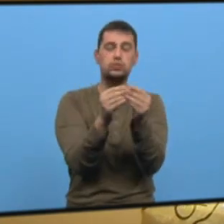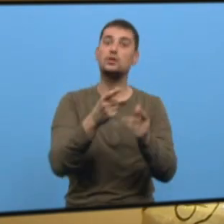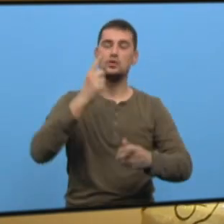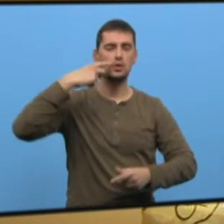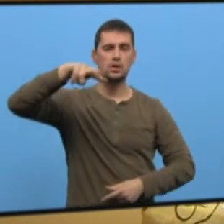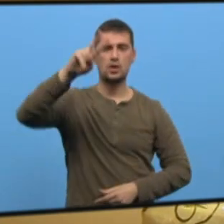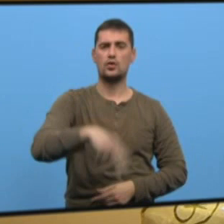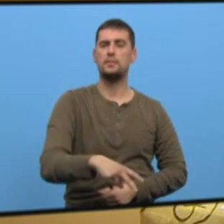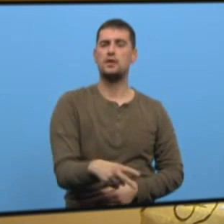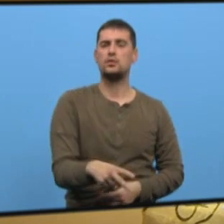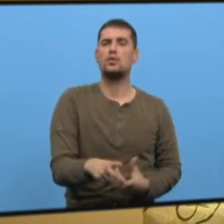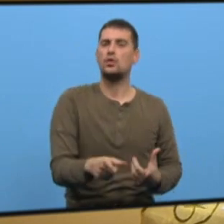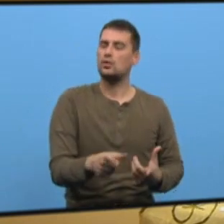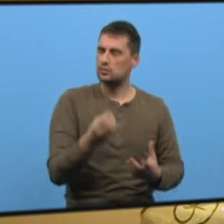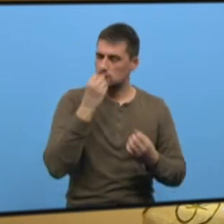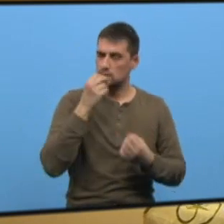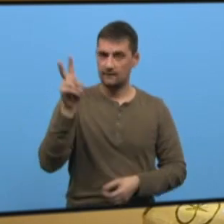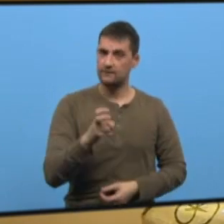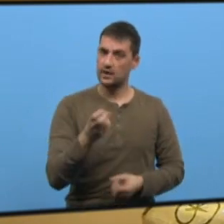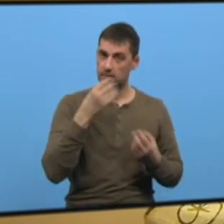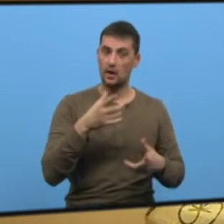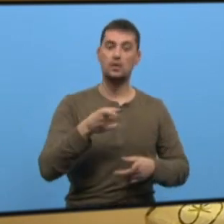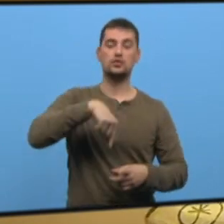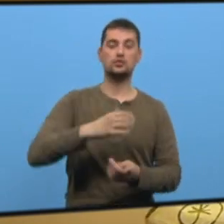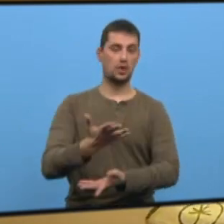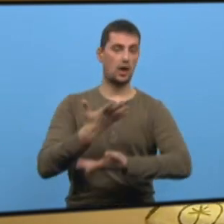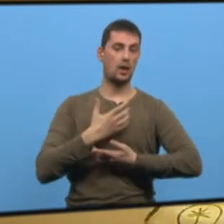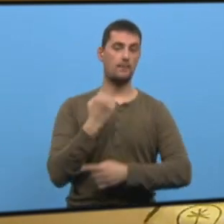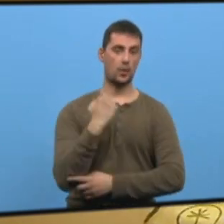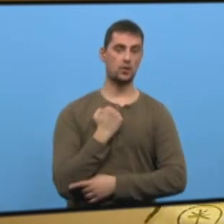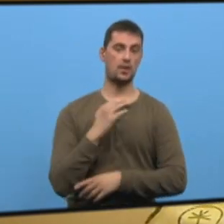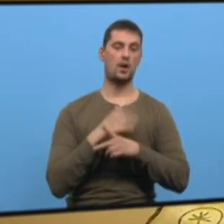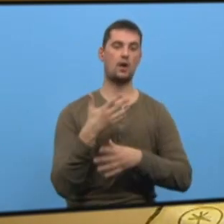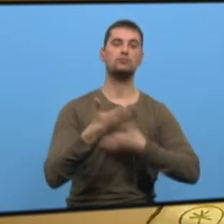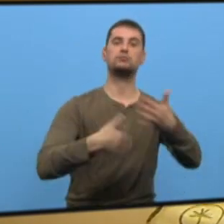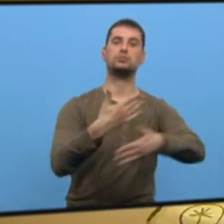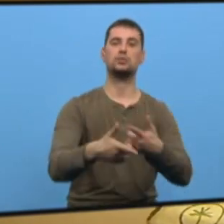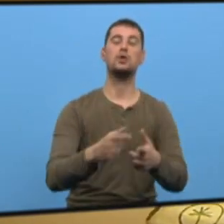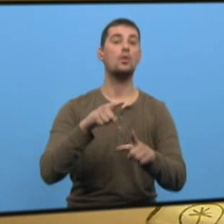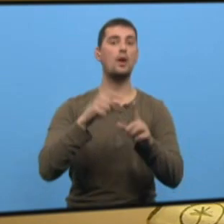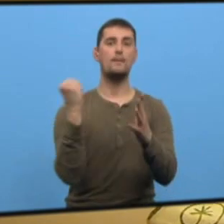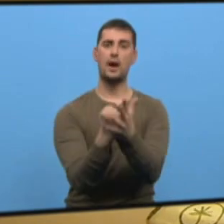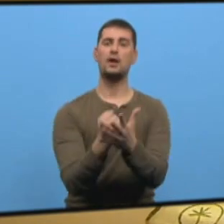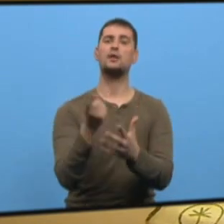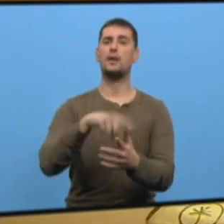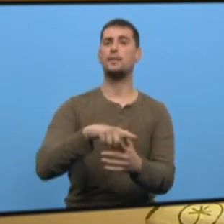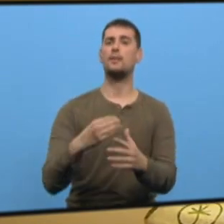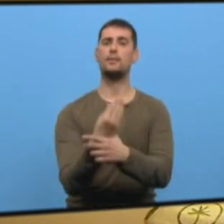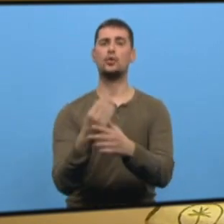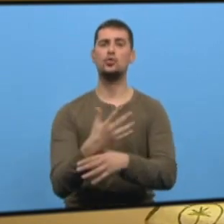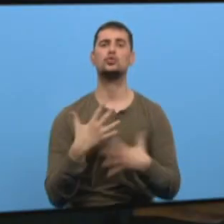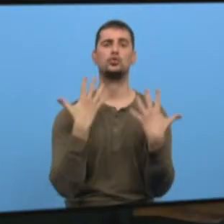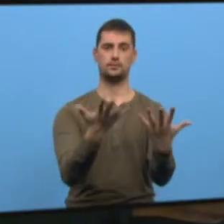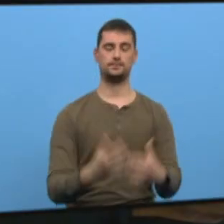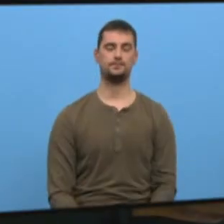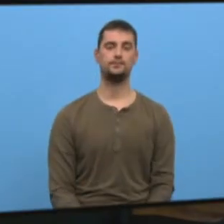reconocimiento que muy bien ha venido y que nos ayuda a seguir potenciando un poco ya no solo como establecimiento como marca sino también de alguna manera impulsando el